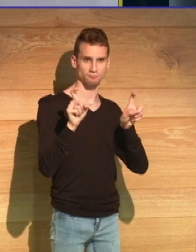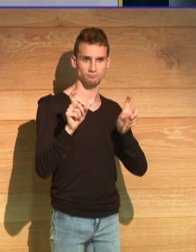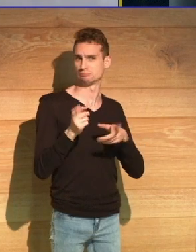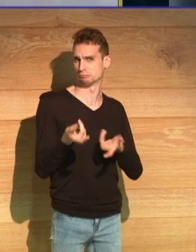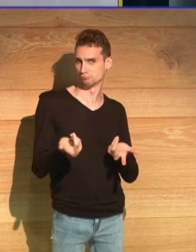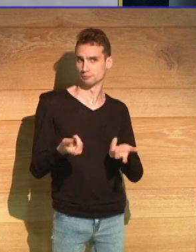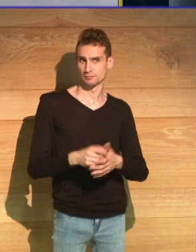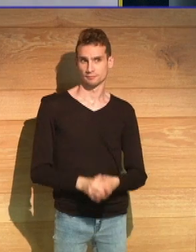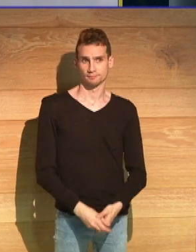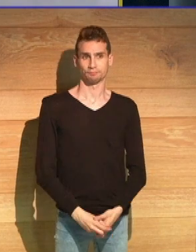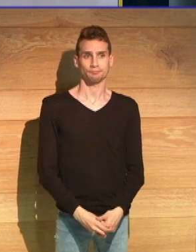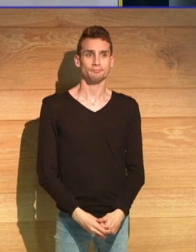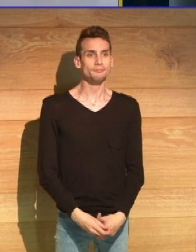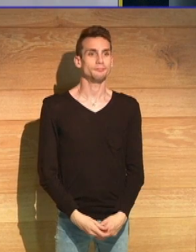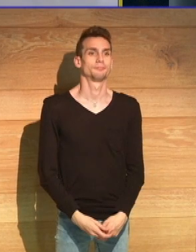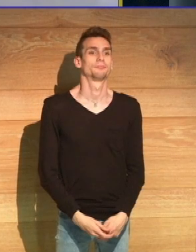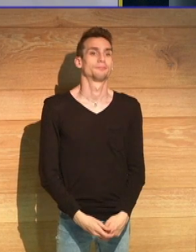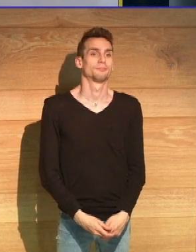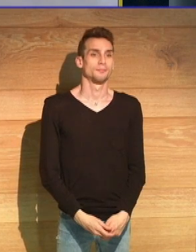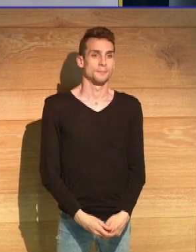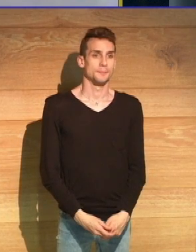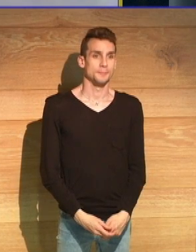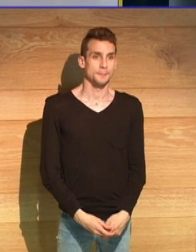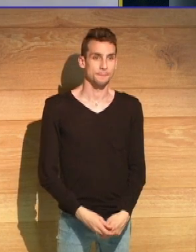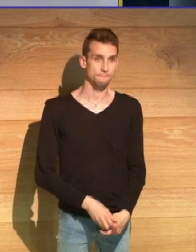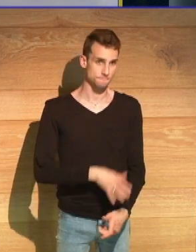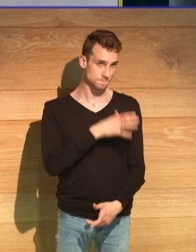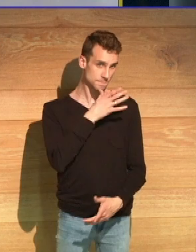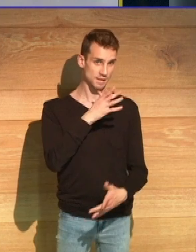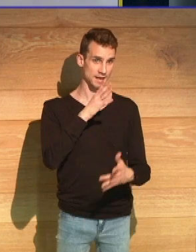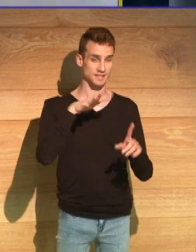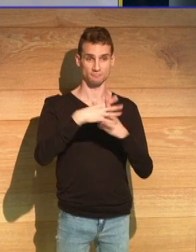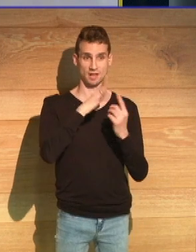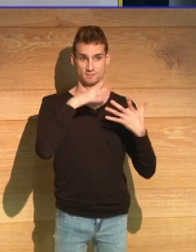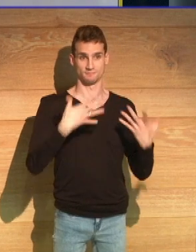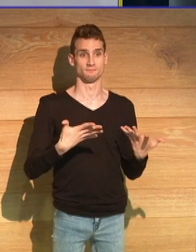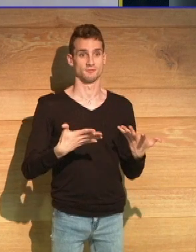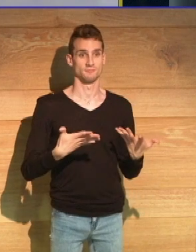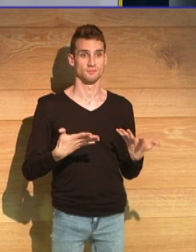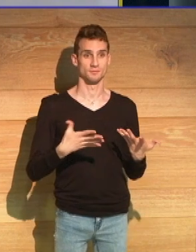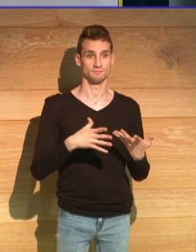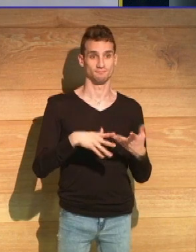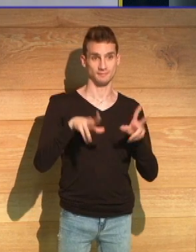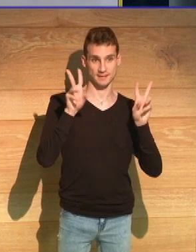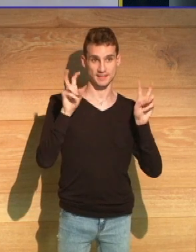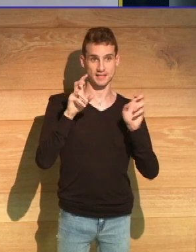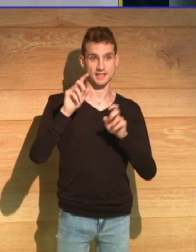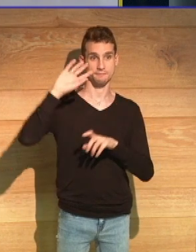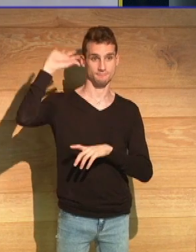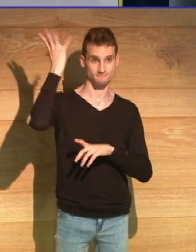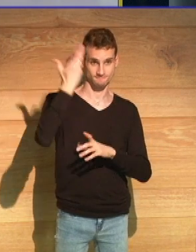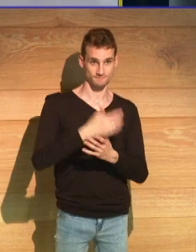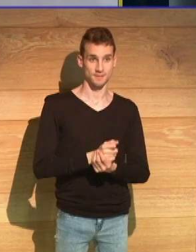es difícil de sostener. Porque la situación que vivimos actualmente de emergencia climática requiere